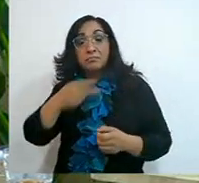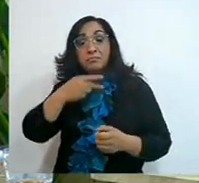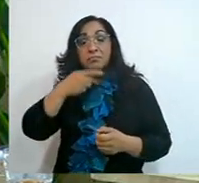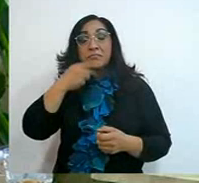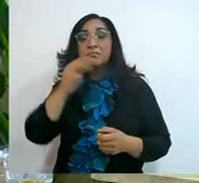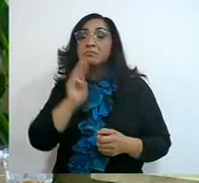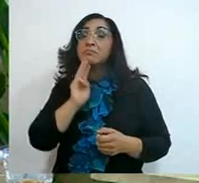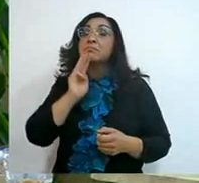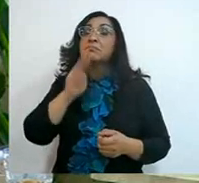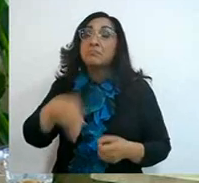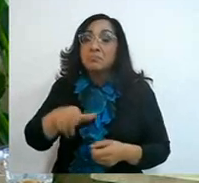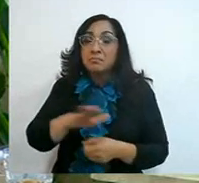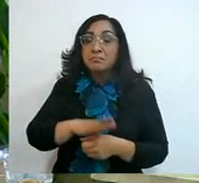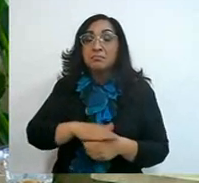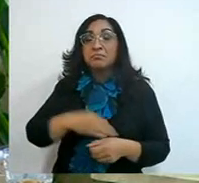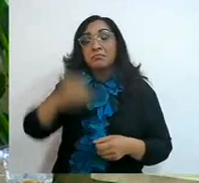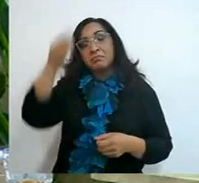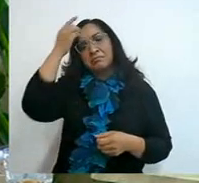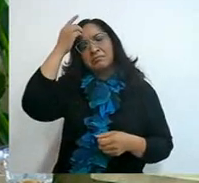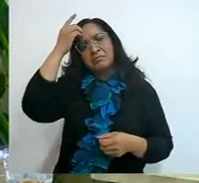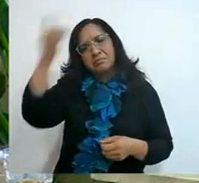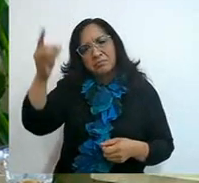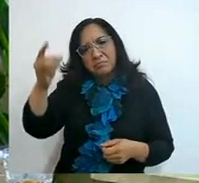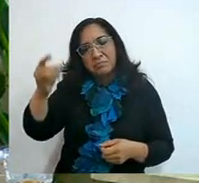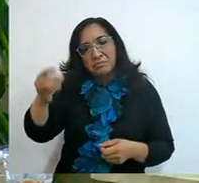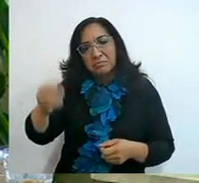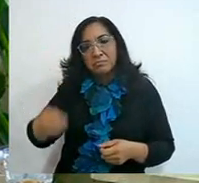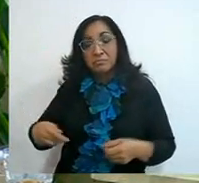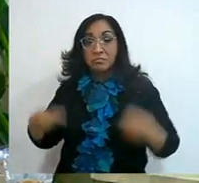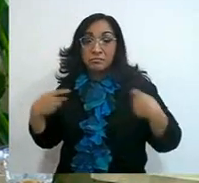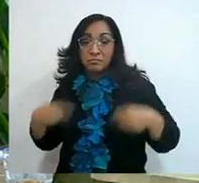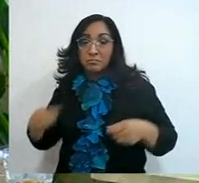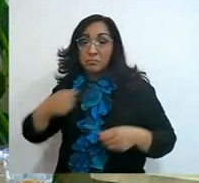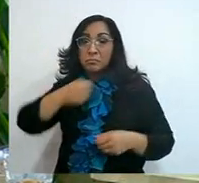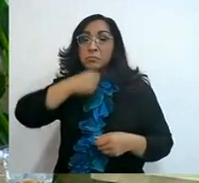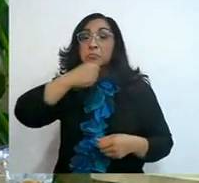veces no entendemos. Que aquel que es un chismoso,